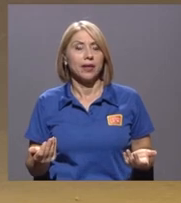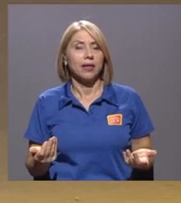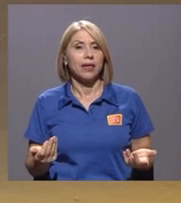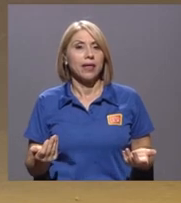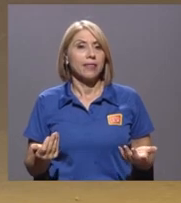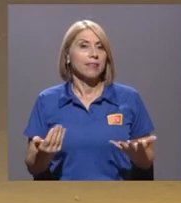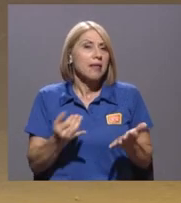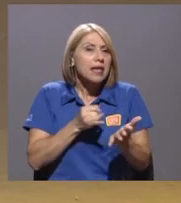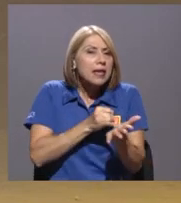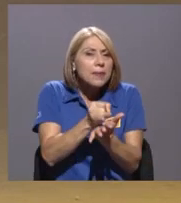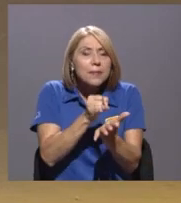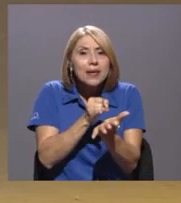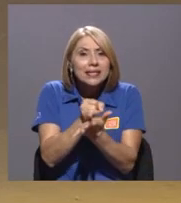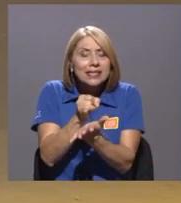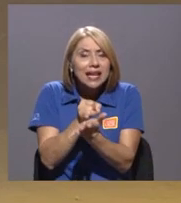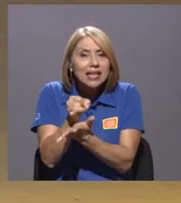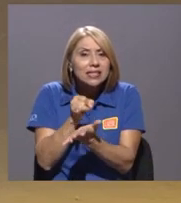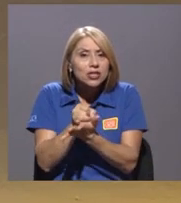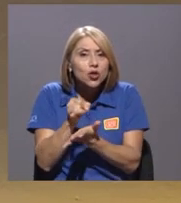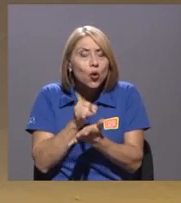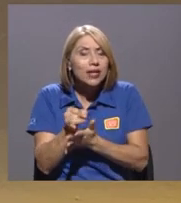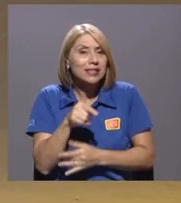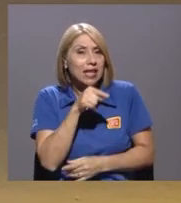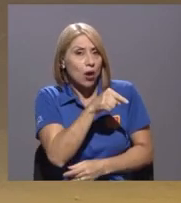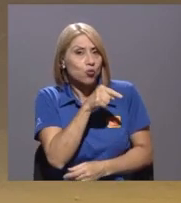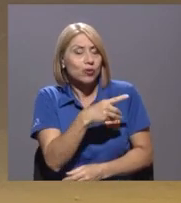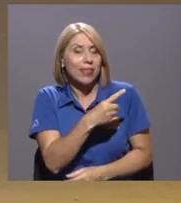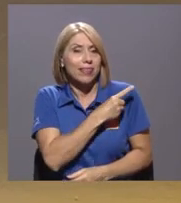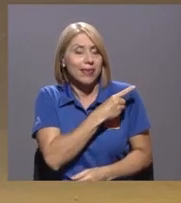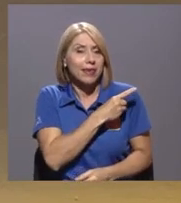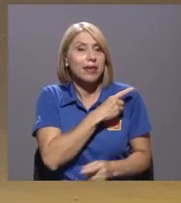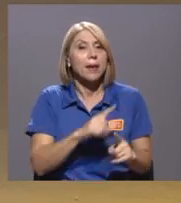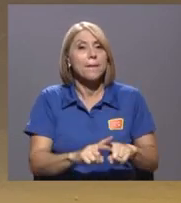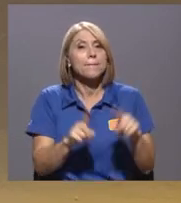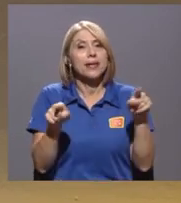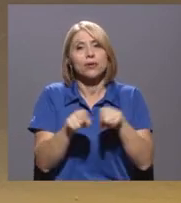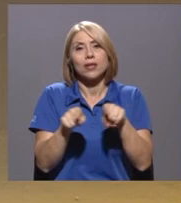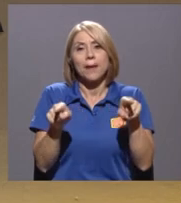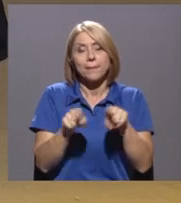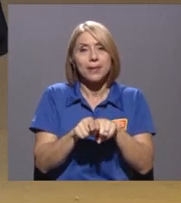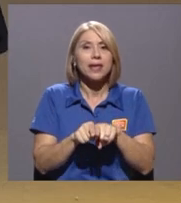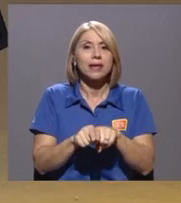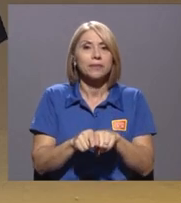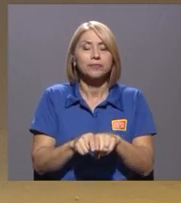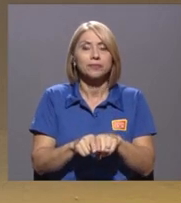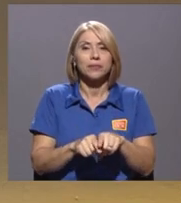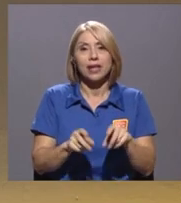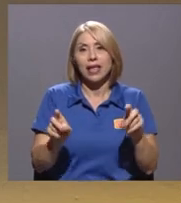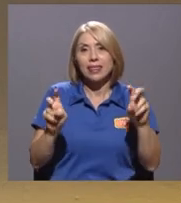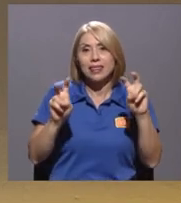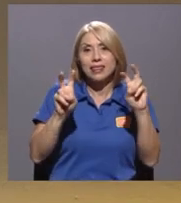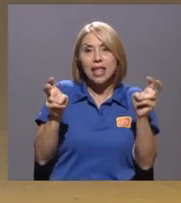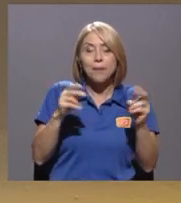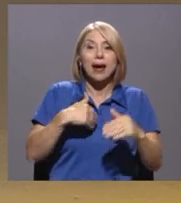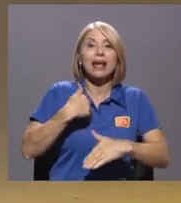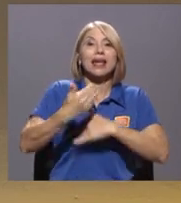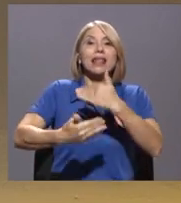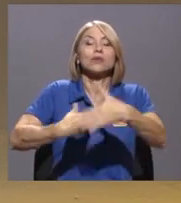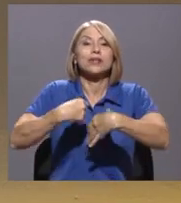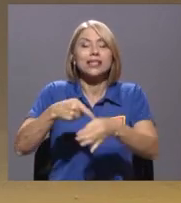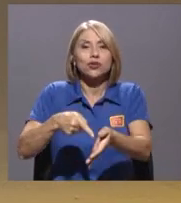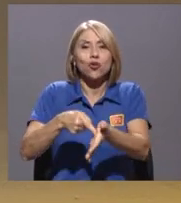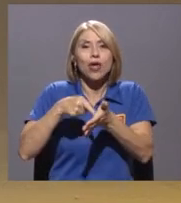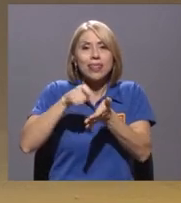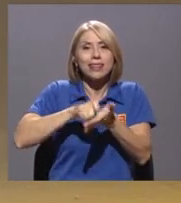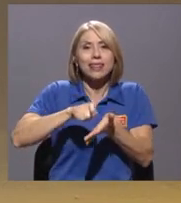las investigaciones que usted dirigió pero también la temática que luego la llevó a usted a sus tesis de maestría es